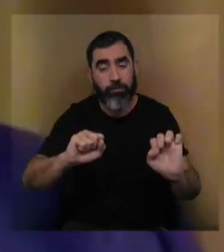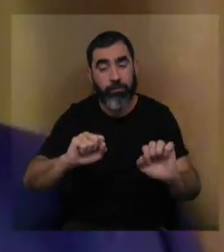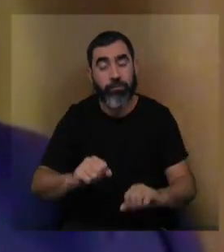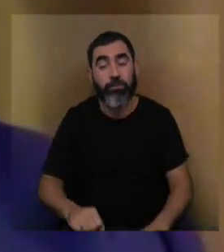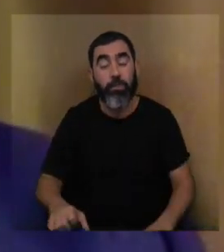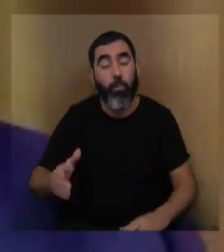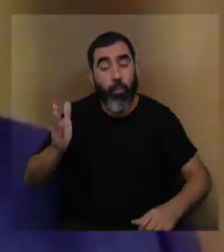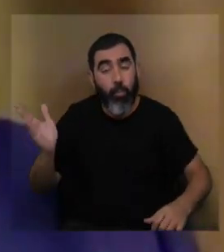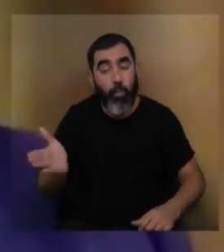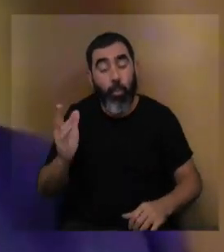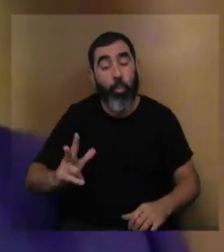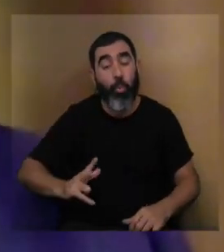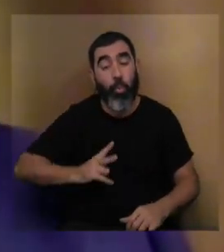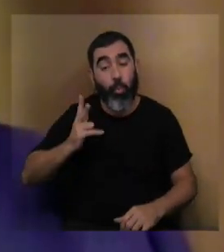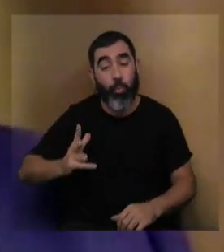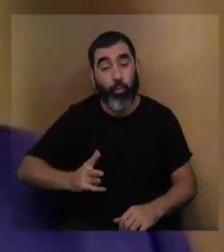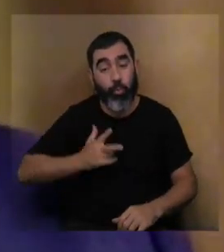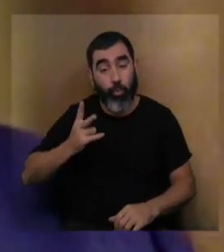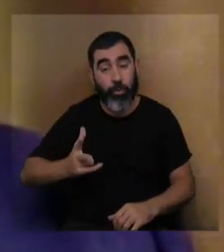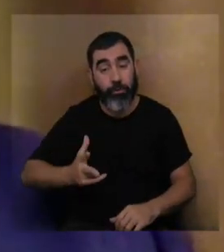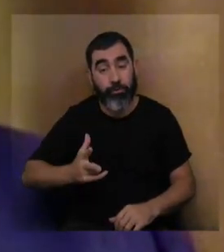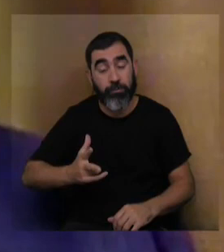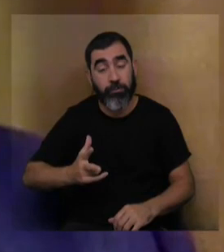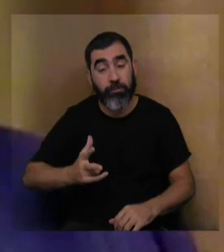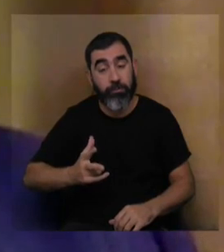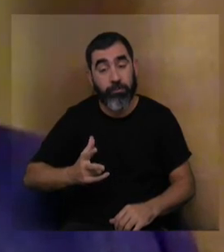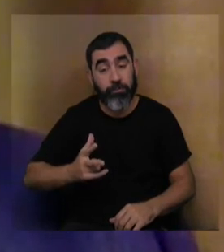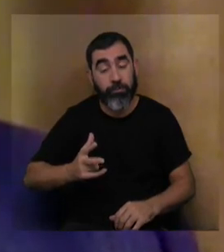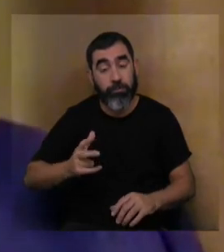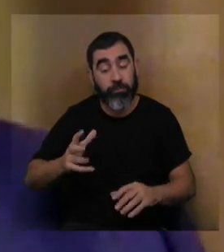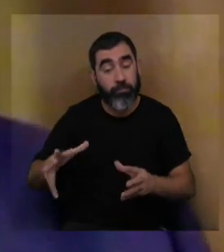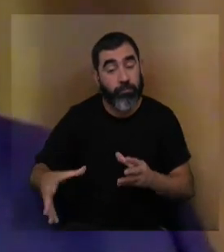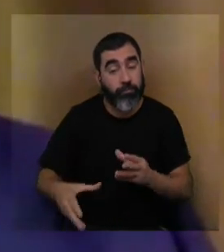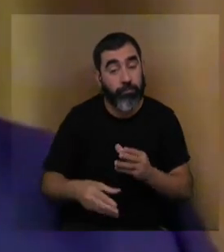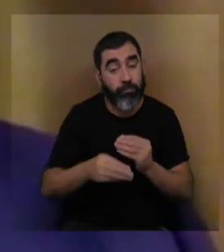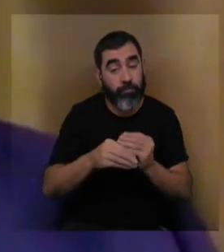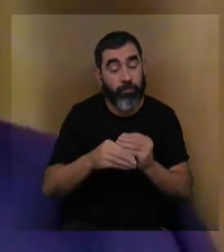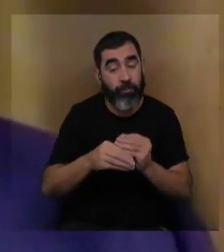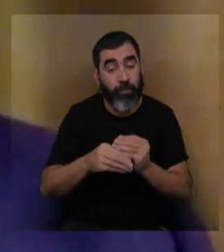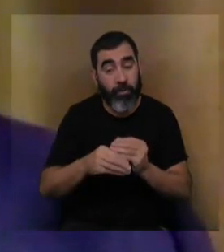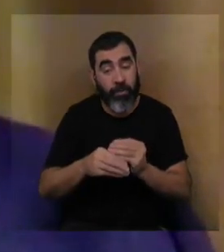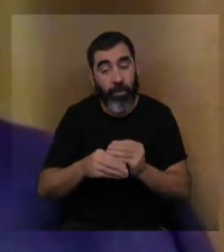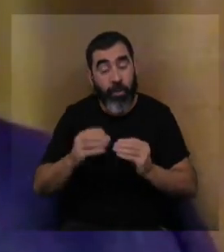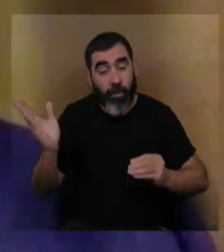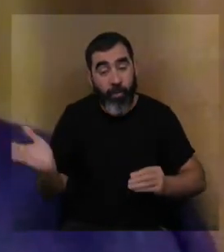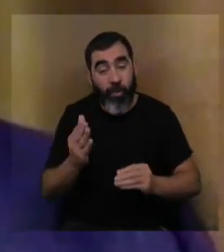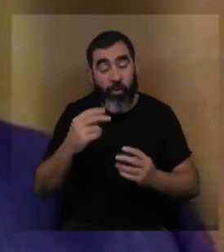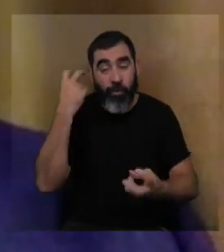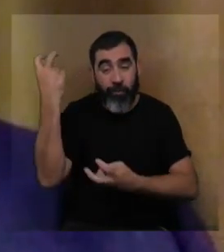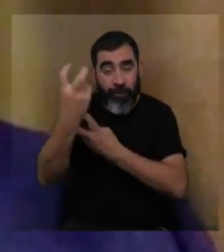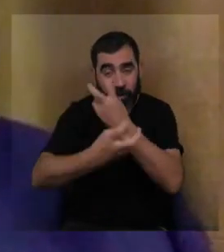a los productores privados realmente complementar lo que producen cuando hay